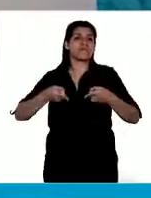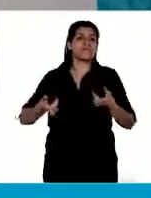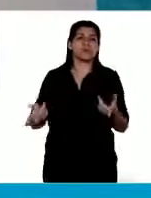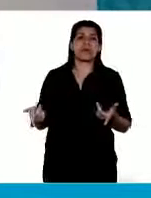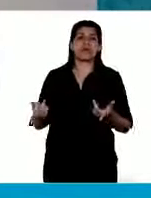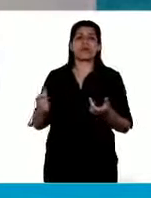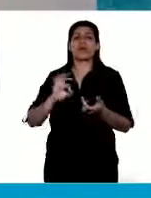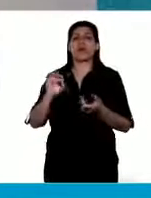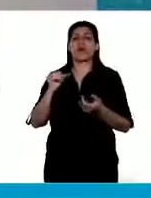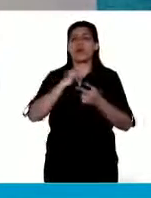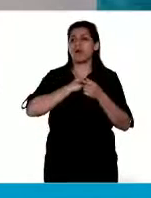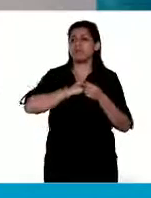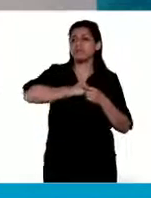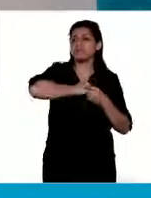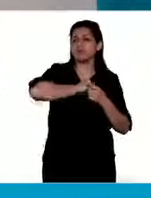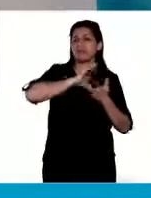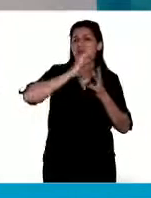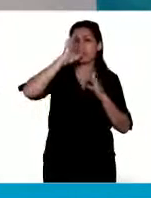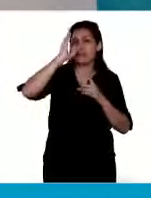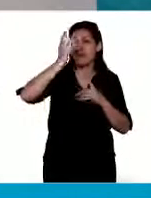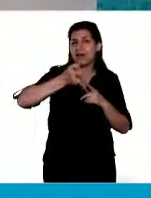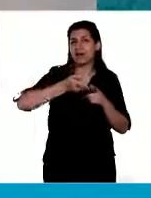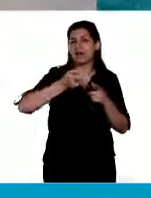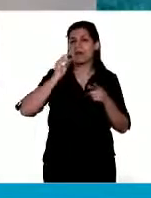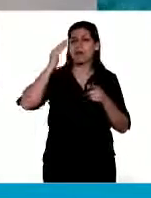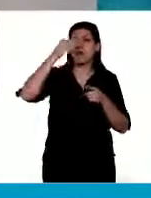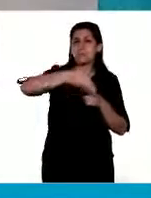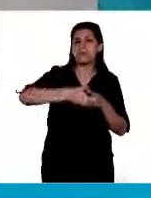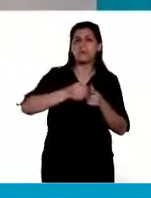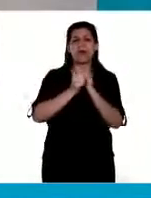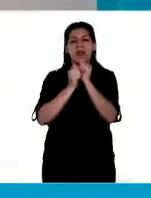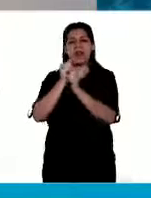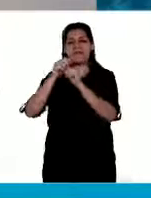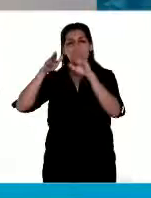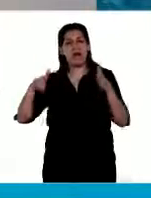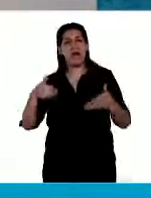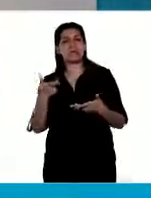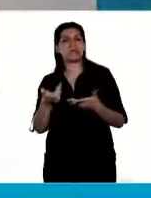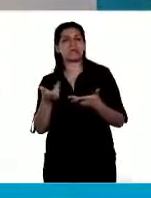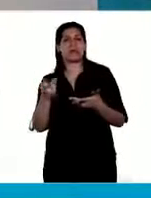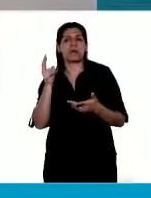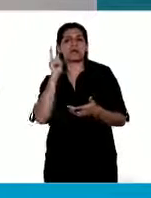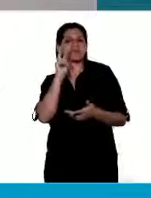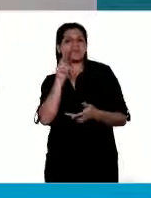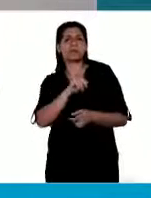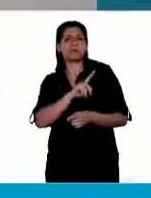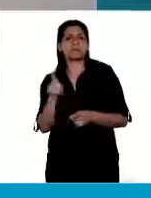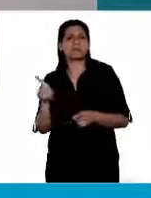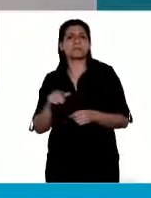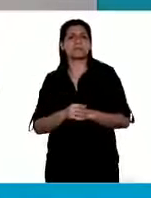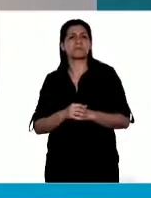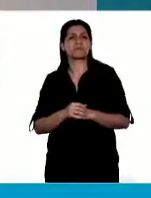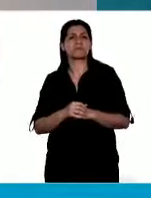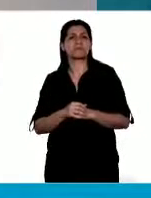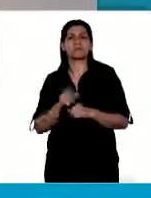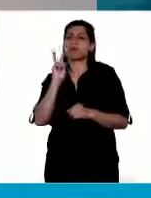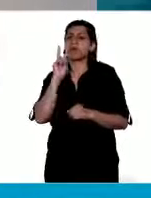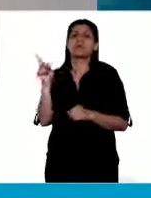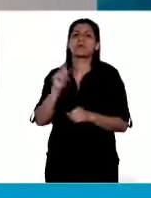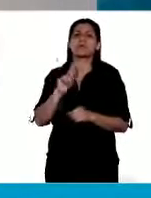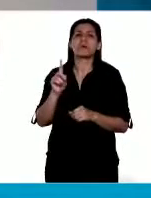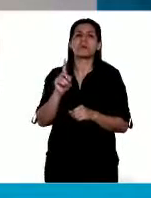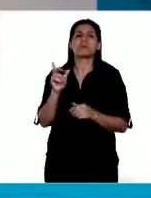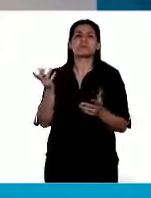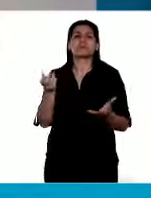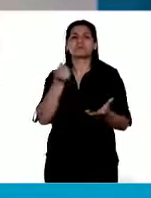que es Baradel. Lo hemos visto en fábricas, acompañando a los operarios, pero nunca lo hemos visto abrazando o charlando